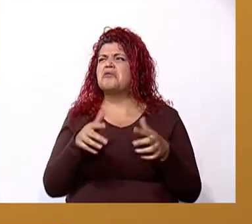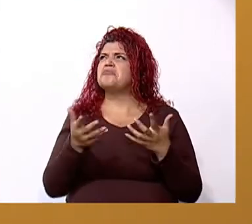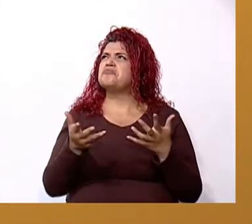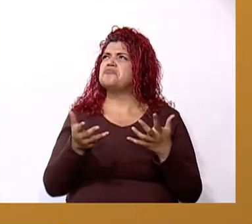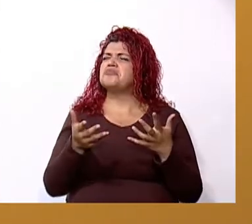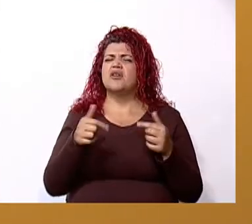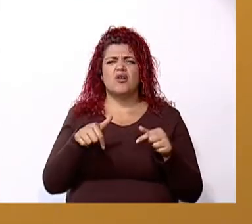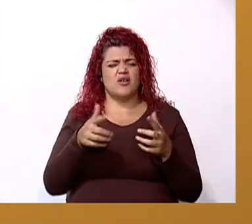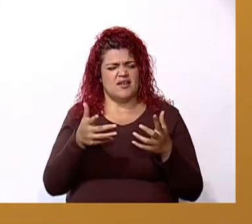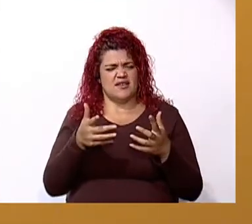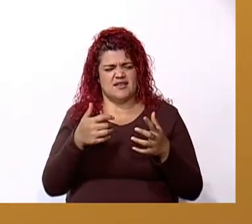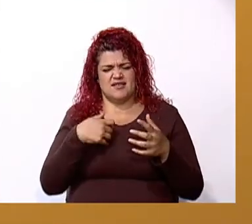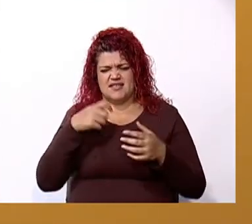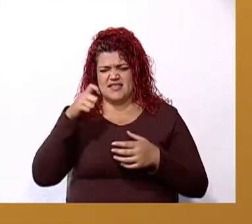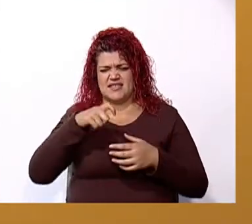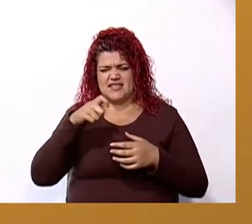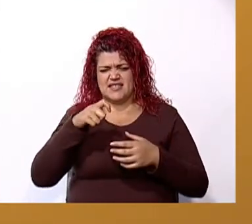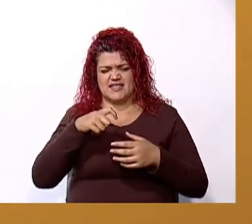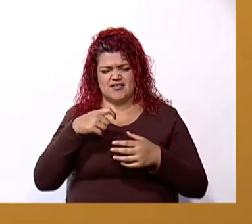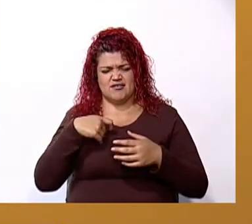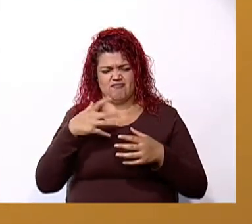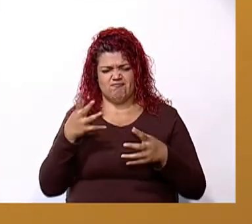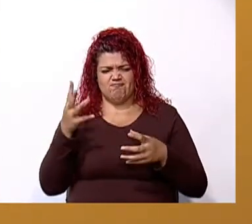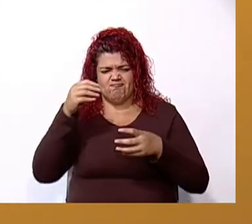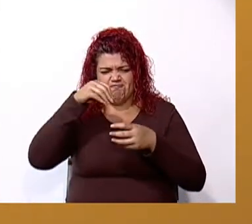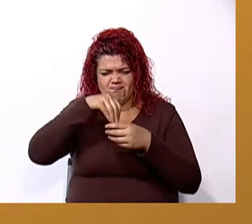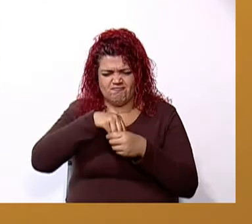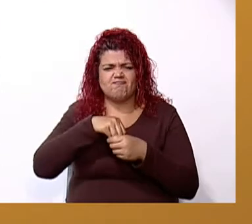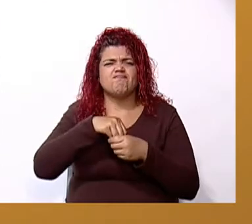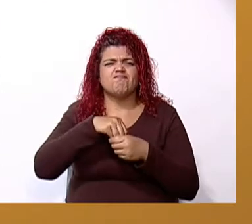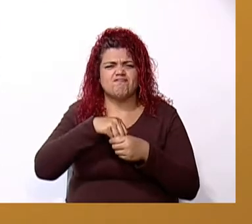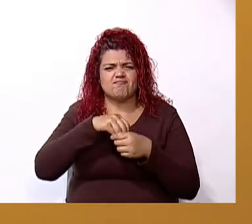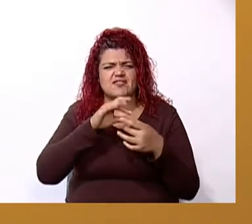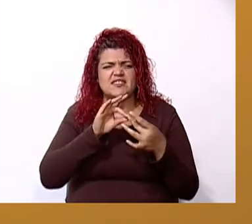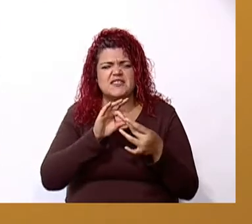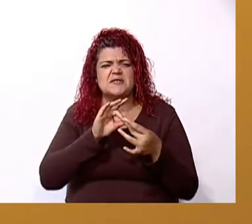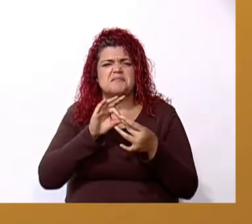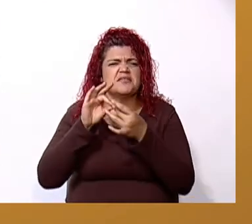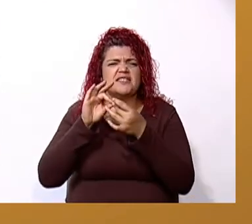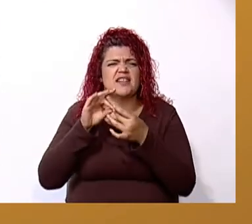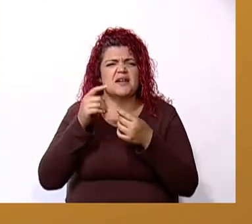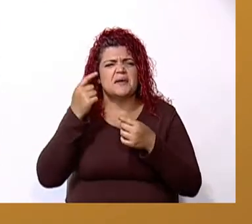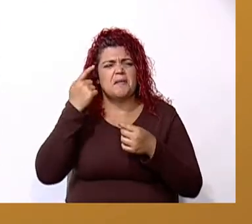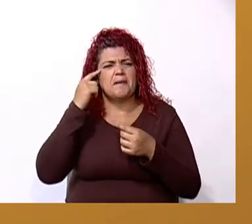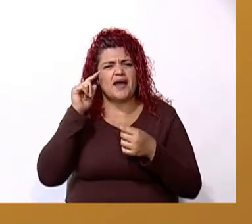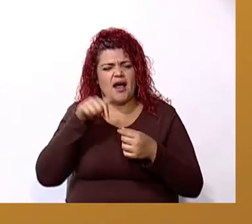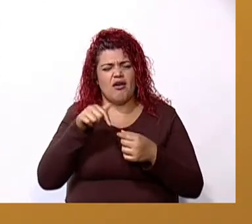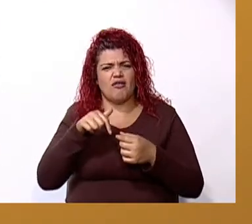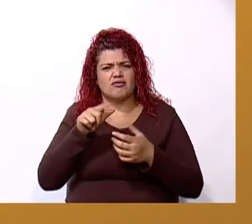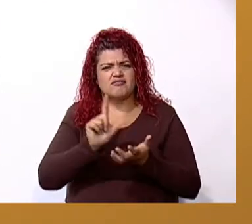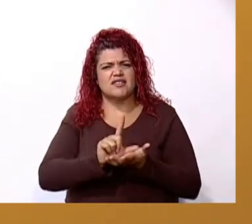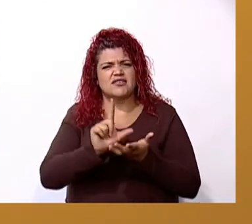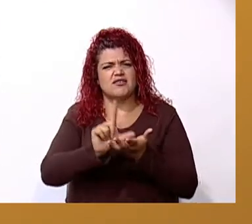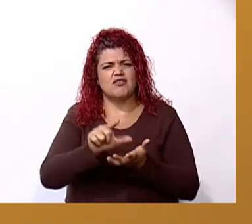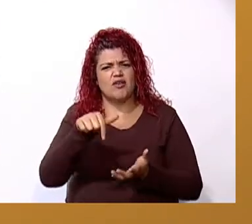ese ingrediente principal y muy especial que van a necesitar para la lección del día de hoy?